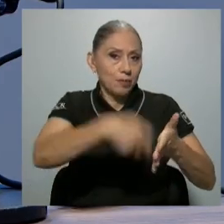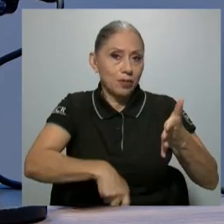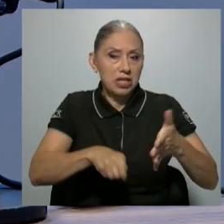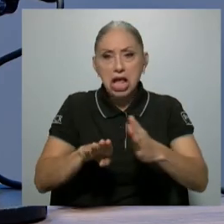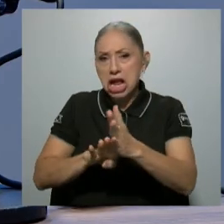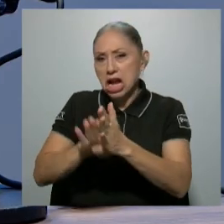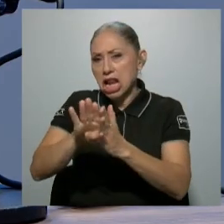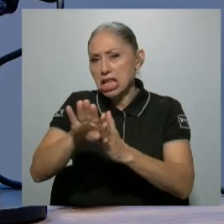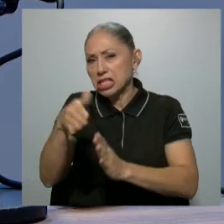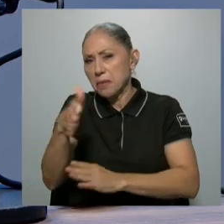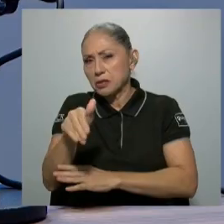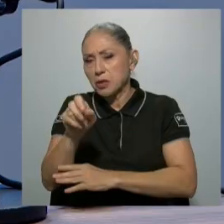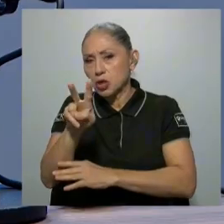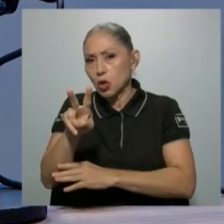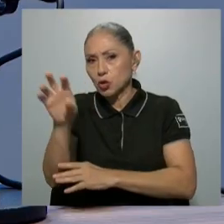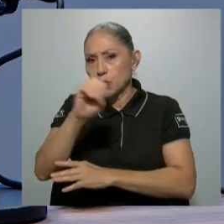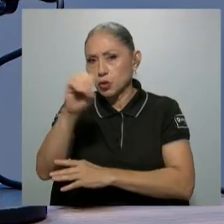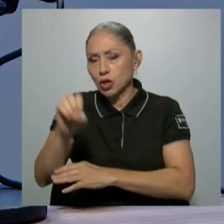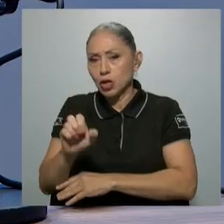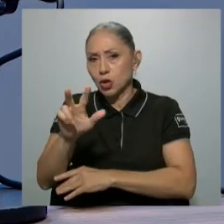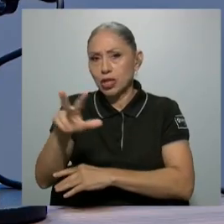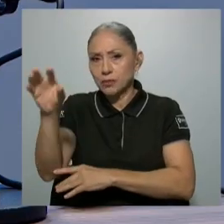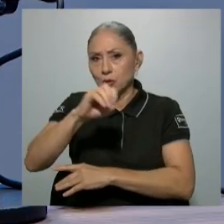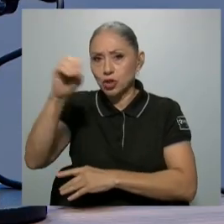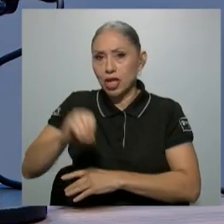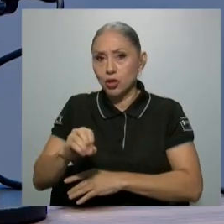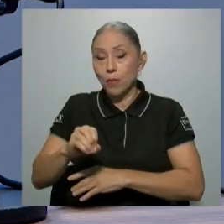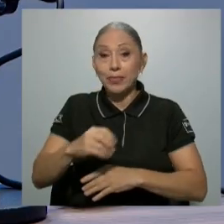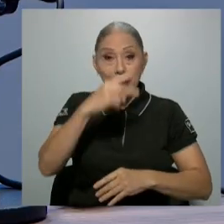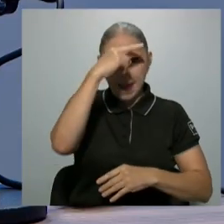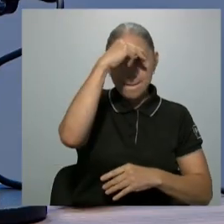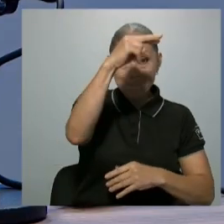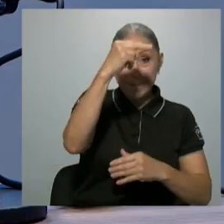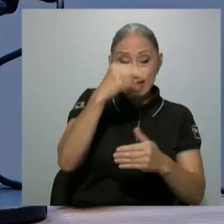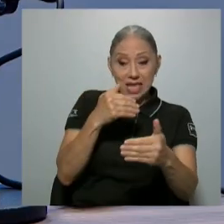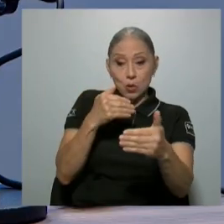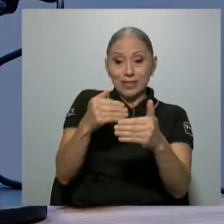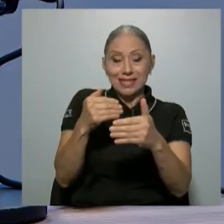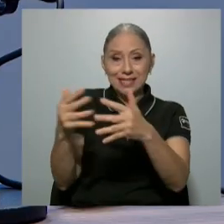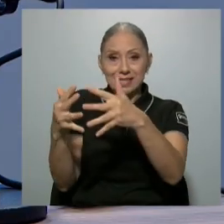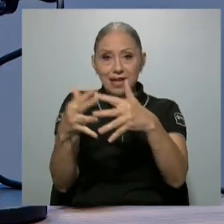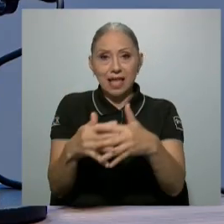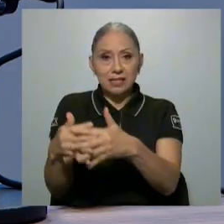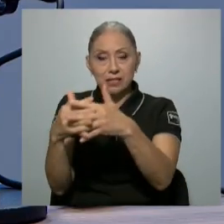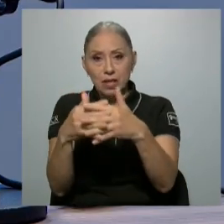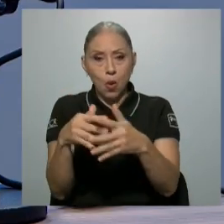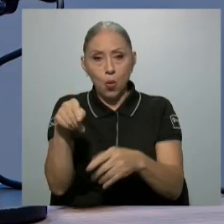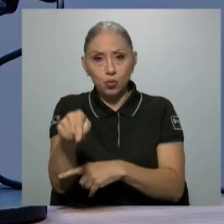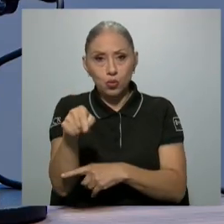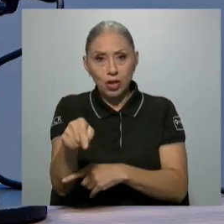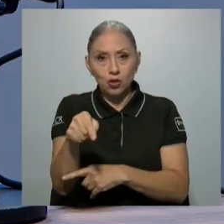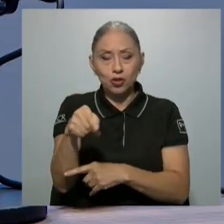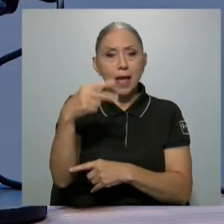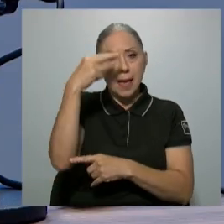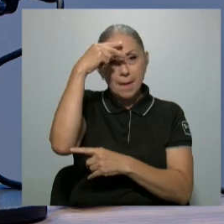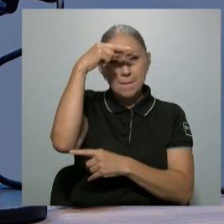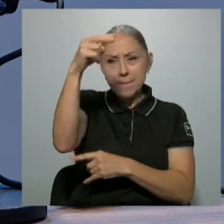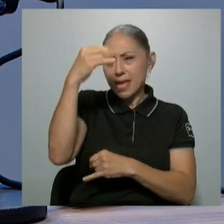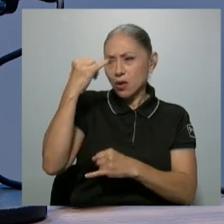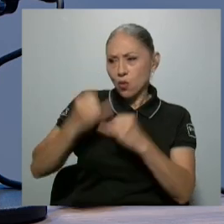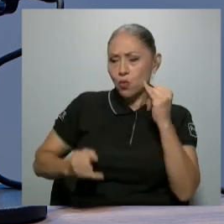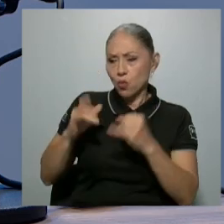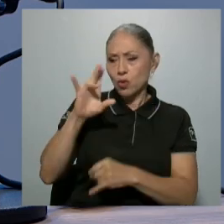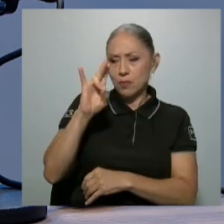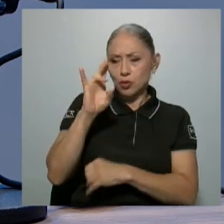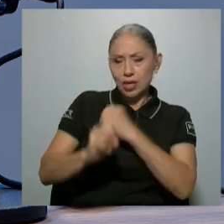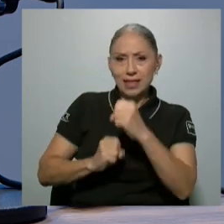México, que es un país que está al lado de Estados Unidos y eso es muy importante, tiene durante los últimos 7 años